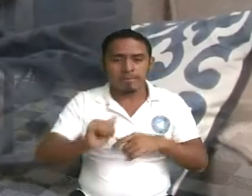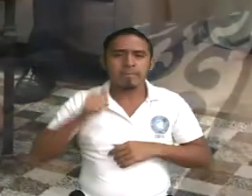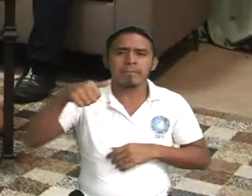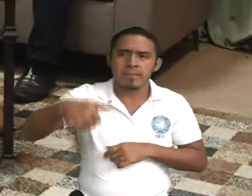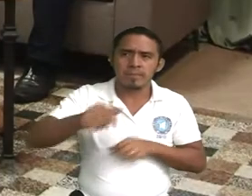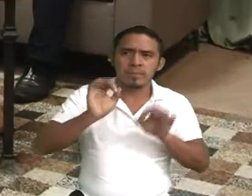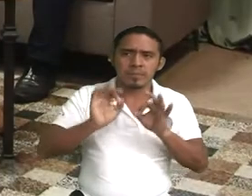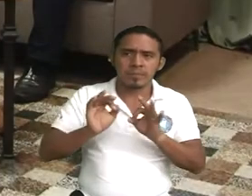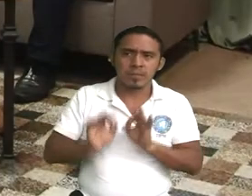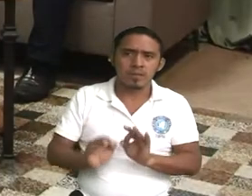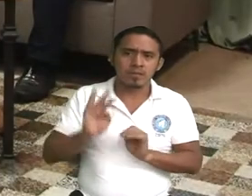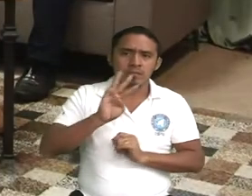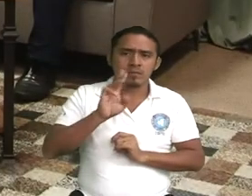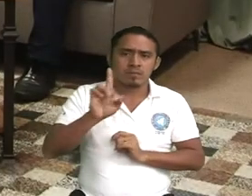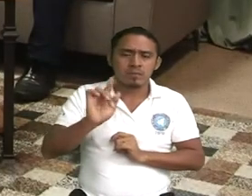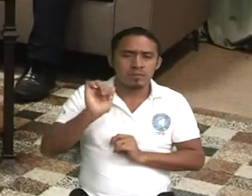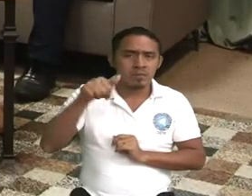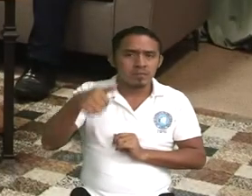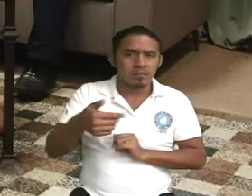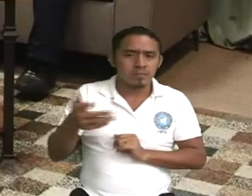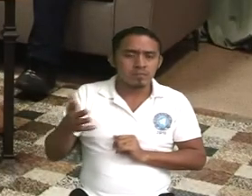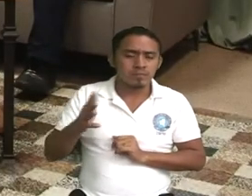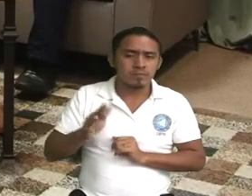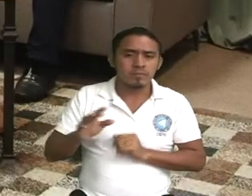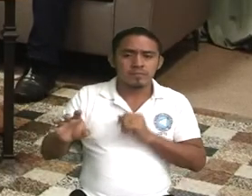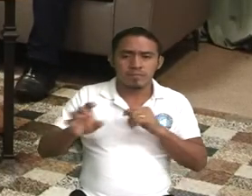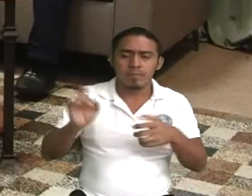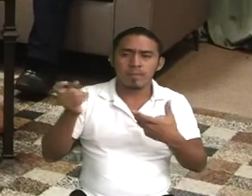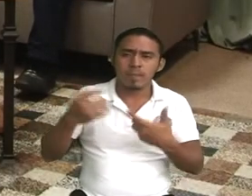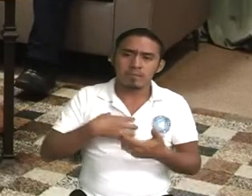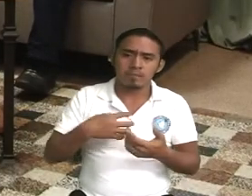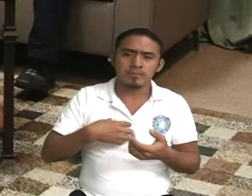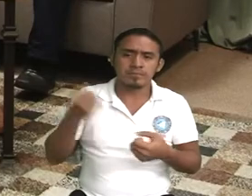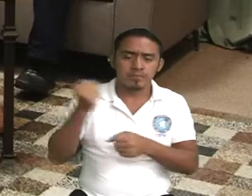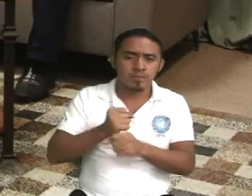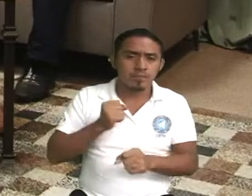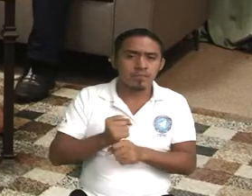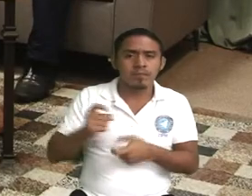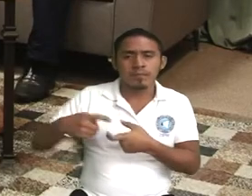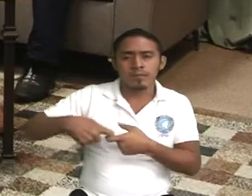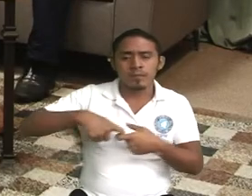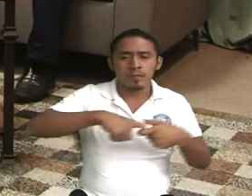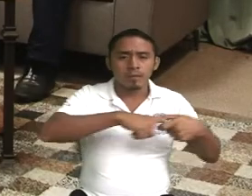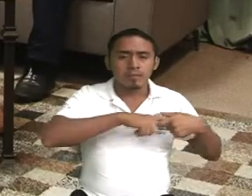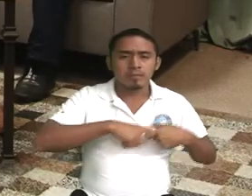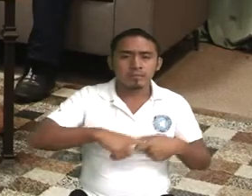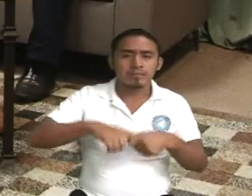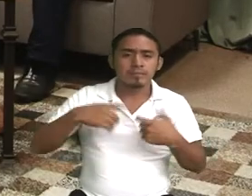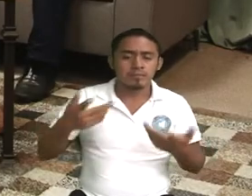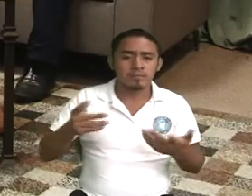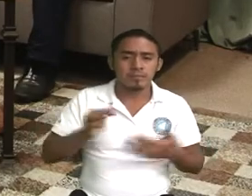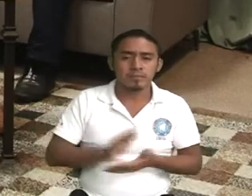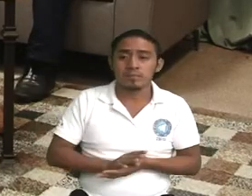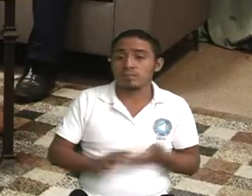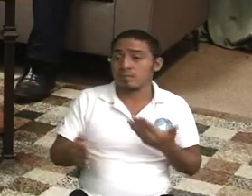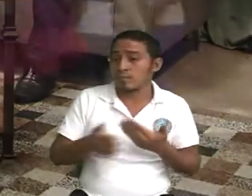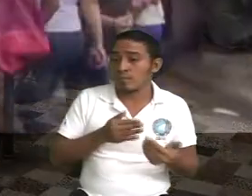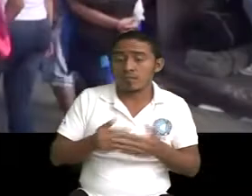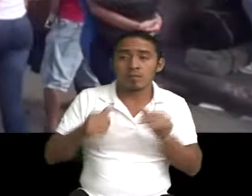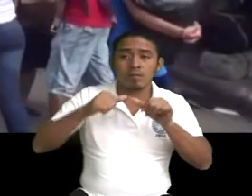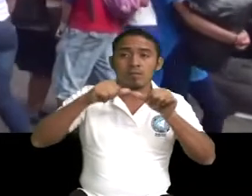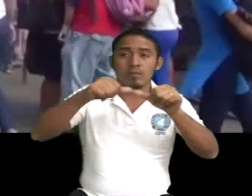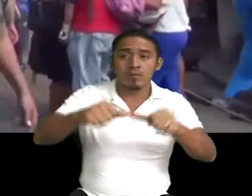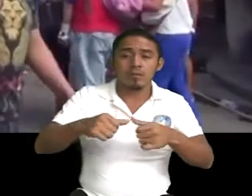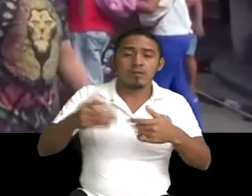pueden hacerlo el día de mañana. Y esa es la articulación, el trabajo, y aparte también que nosotros seguimos trabajando con